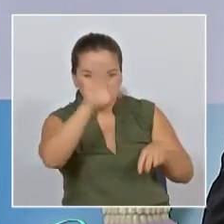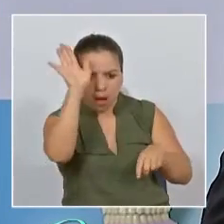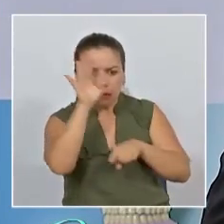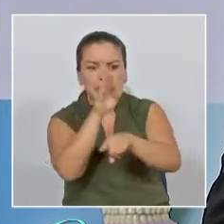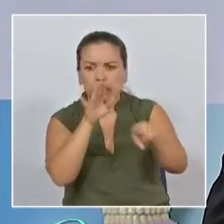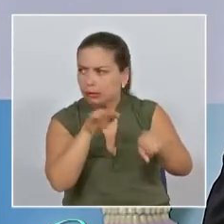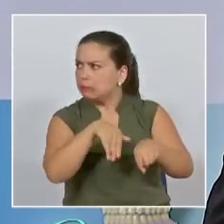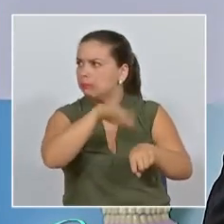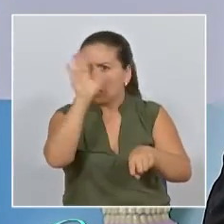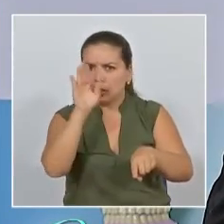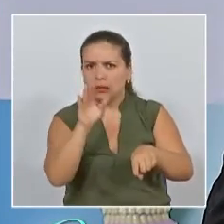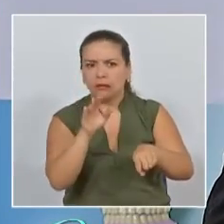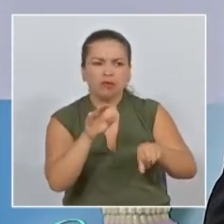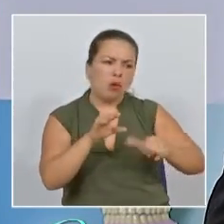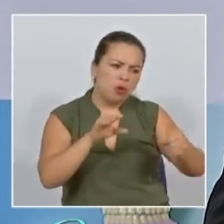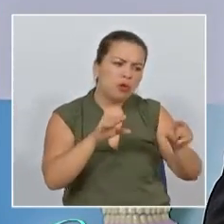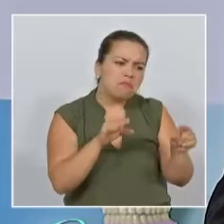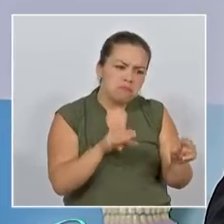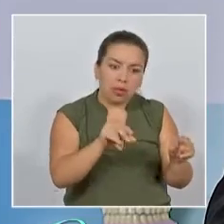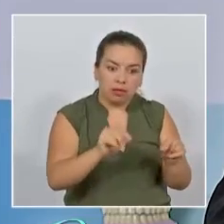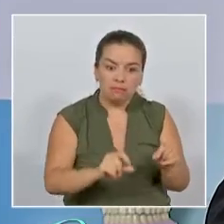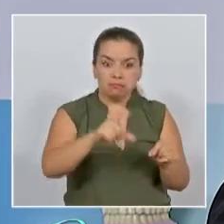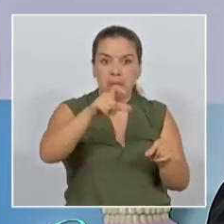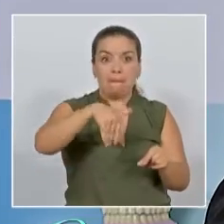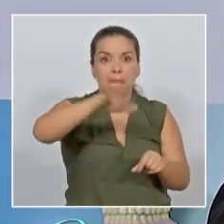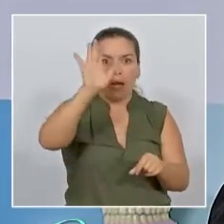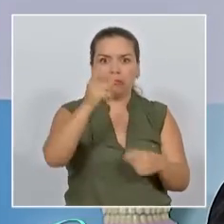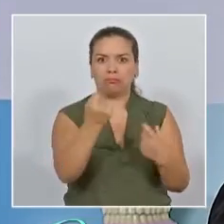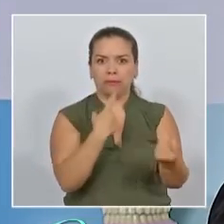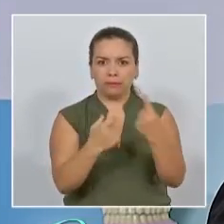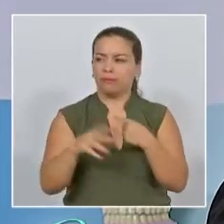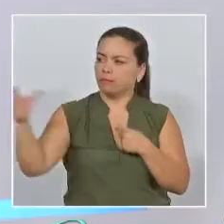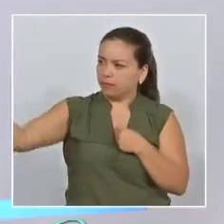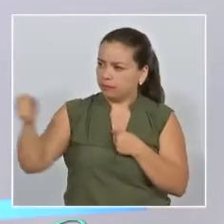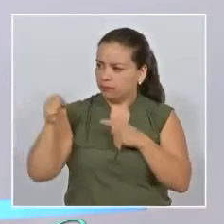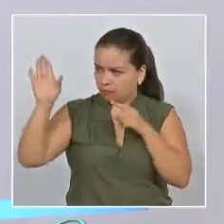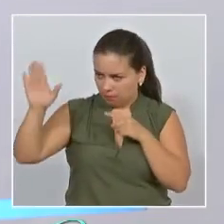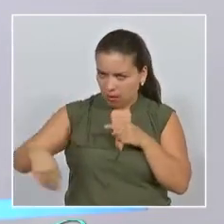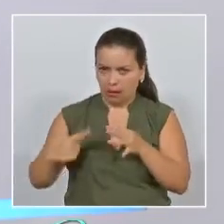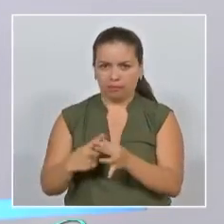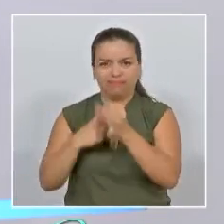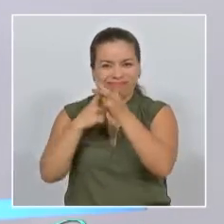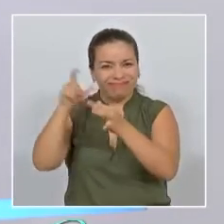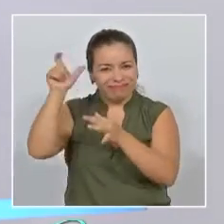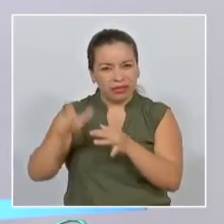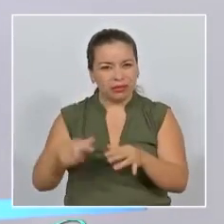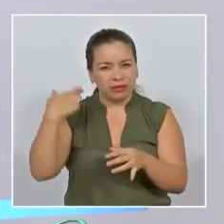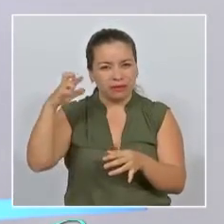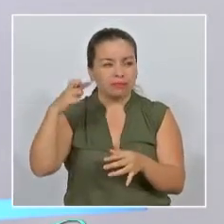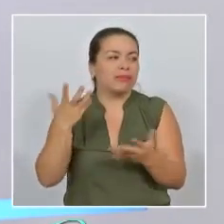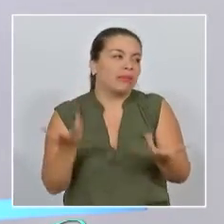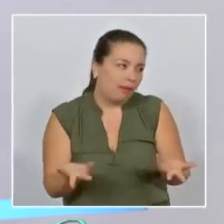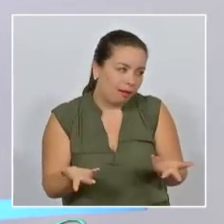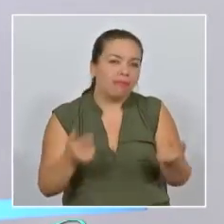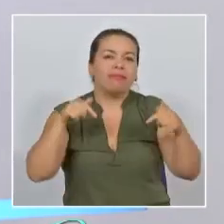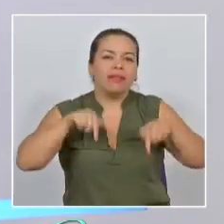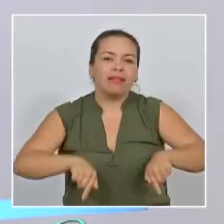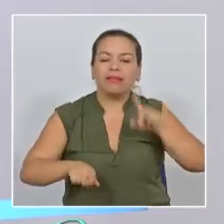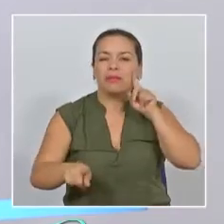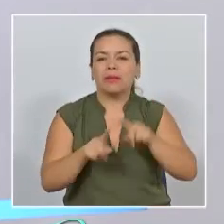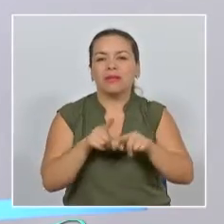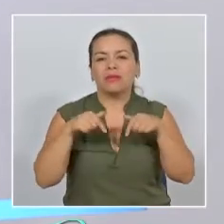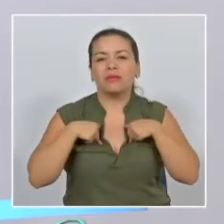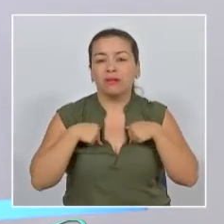y traer también los especialistas en esos problemas, en las dificultades. Claro, y realmente esa es nuestra finalidad, por eso yo digo que este no es un programa de